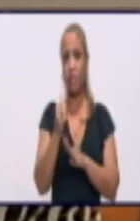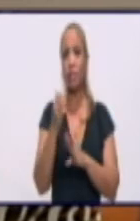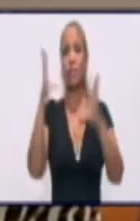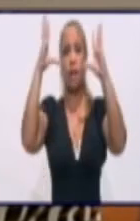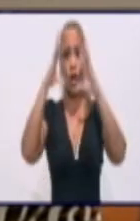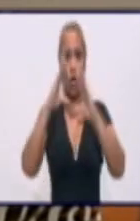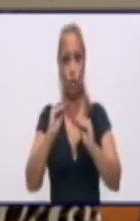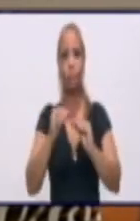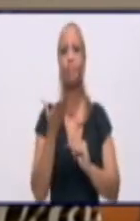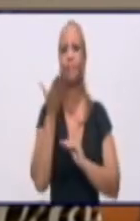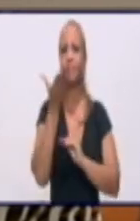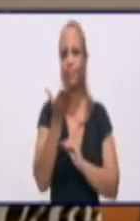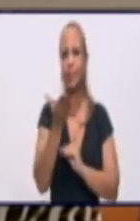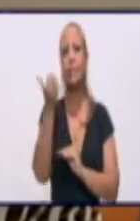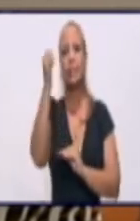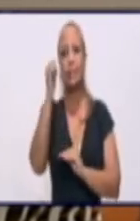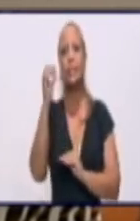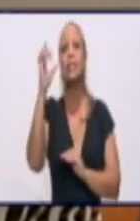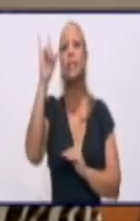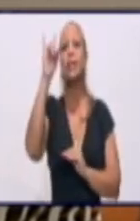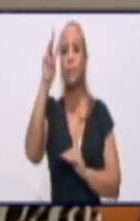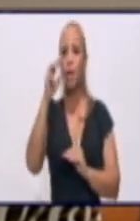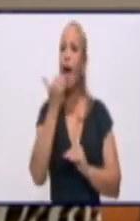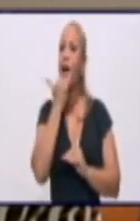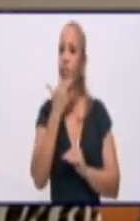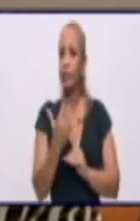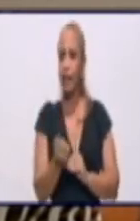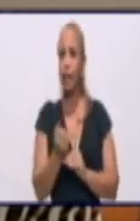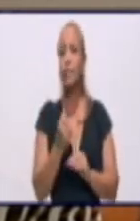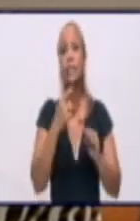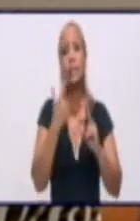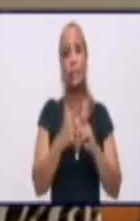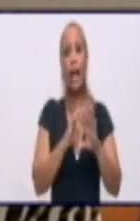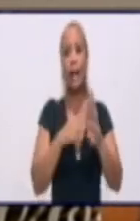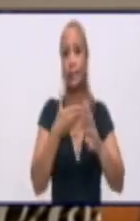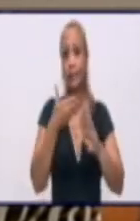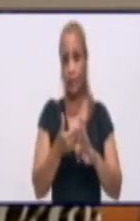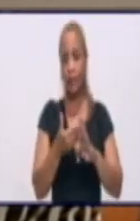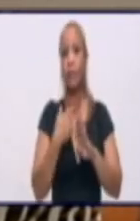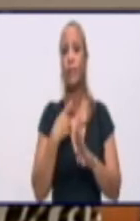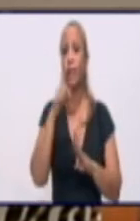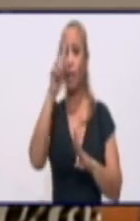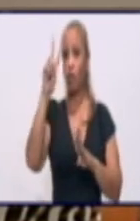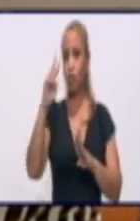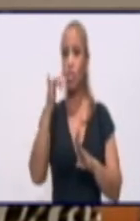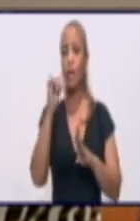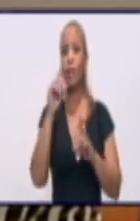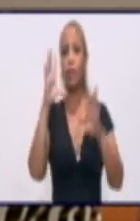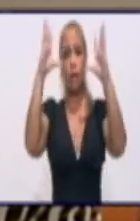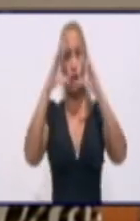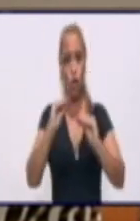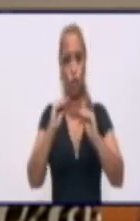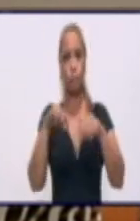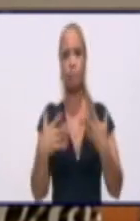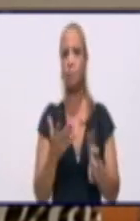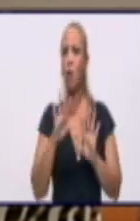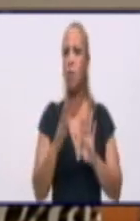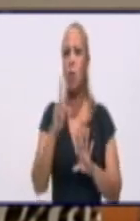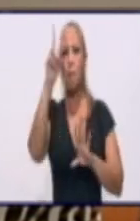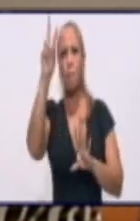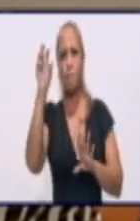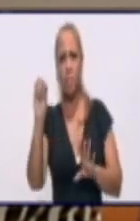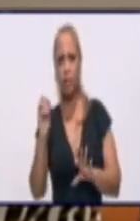estaban previstas. Y antes de las 12 de la noche había 20 megawatts afectados. 20 megawatts afectados en el